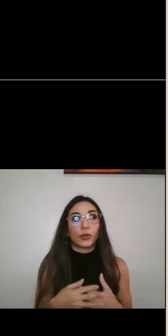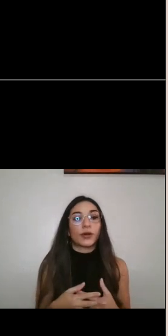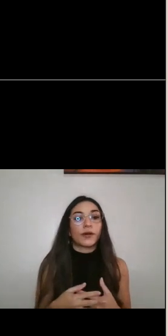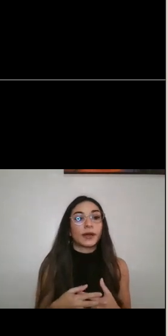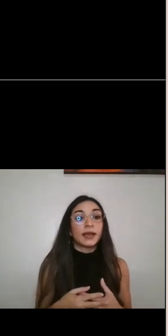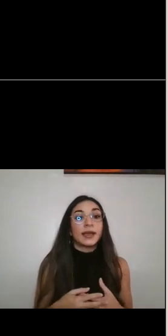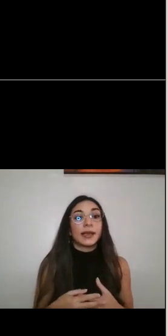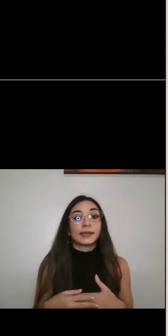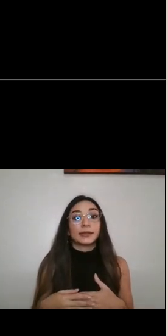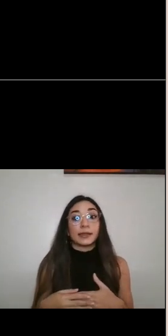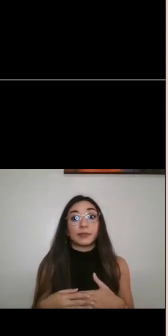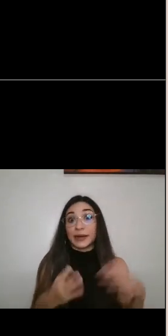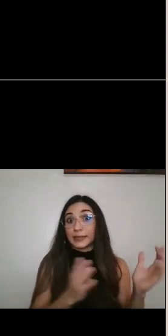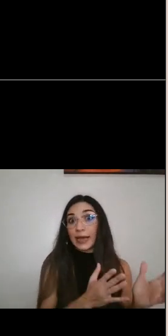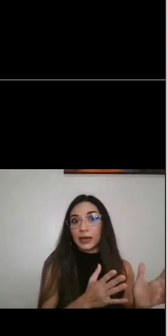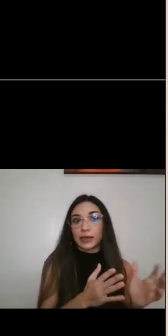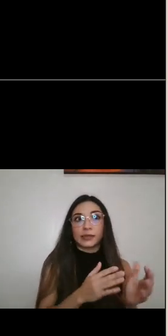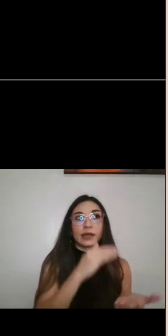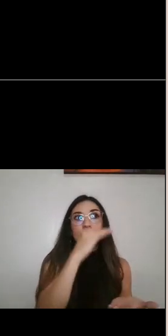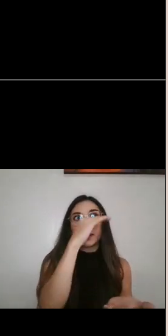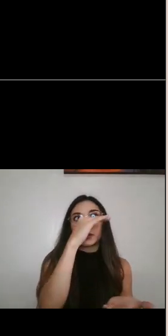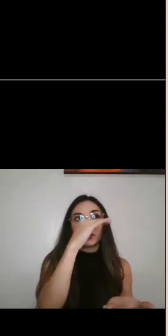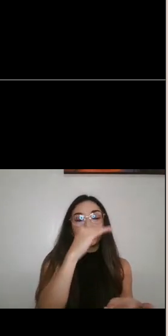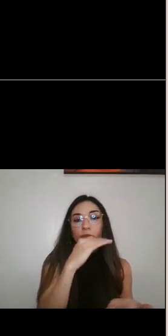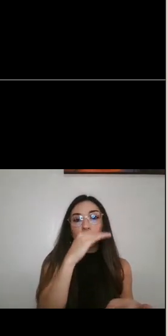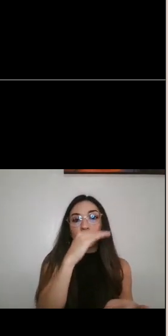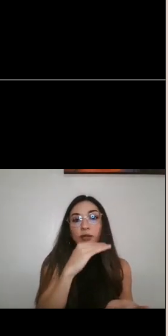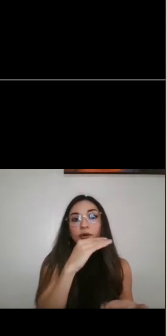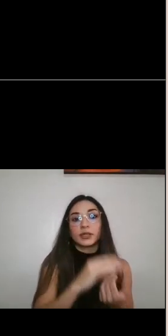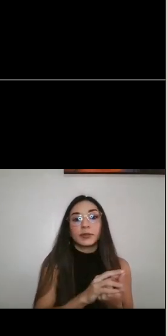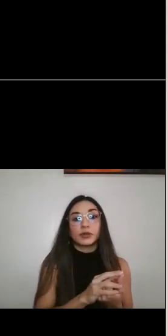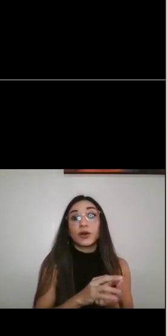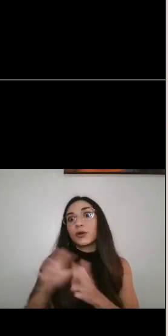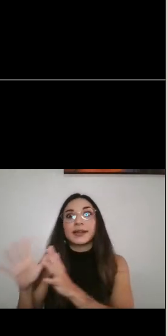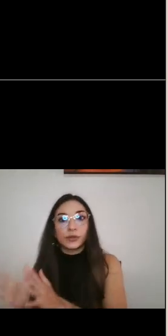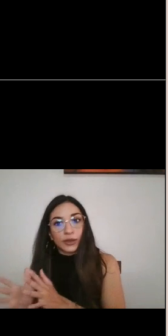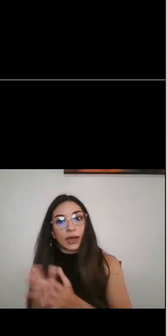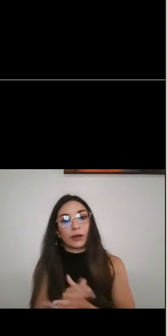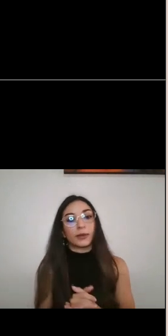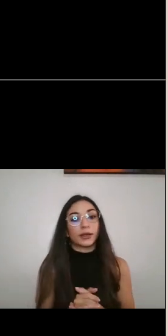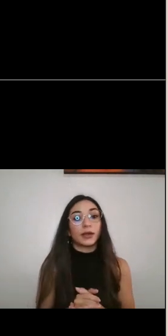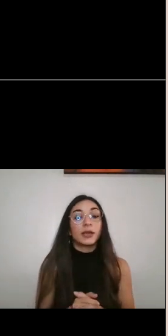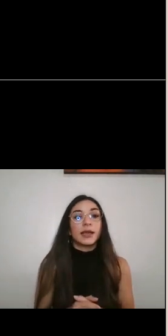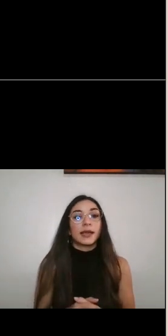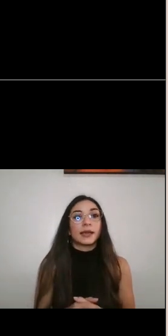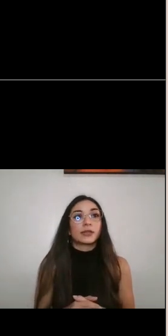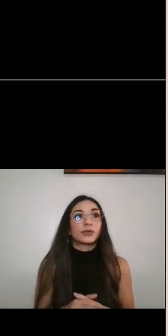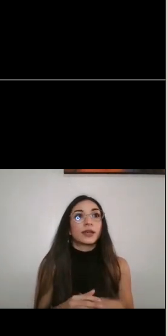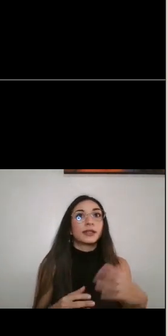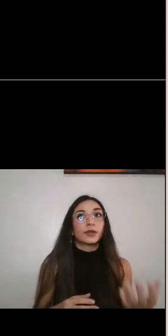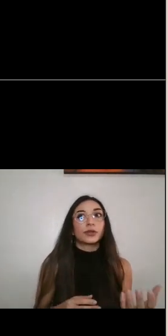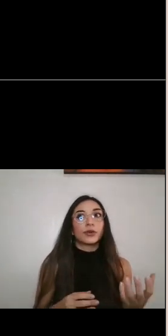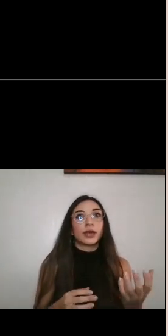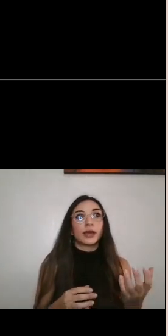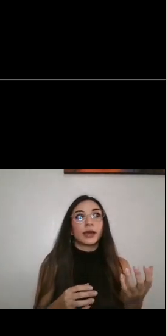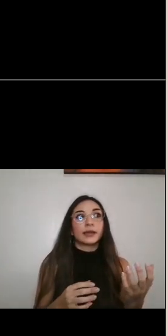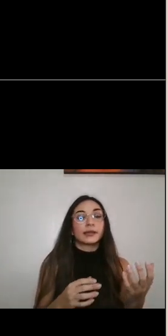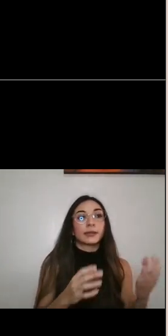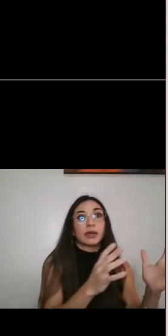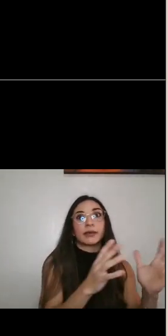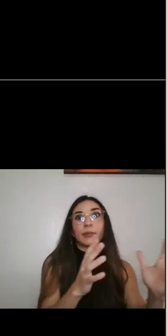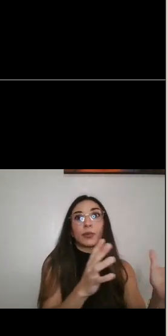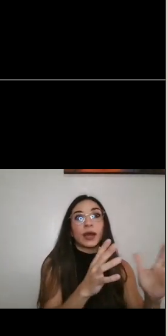no, bueno, a ver, es parcial, es nada más un poquito de disminución o es total, ¿verdad? Es una disminución